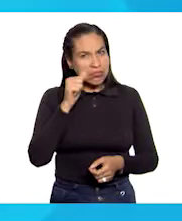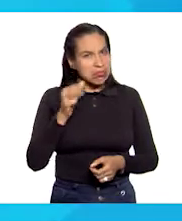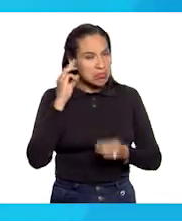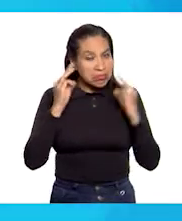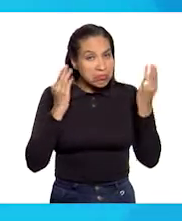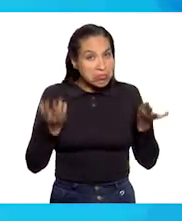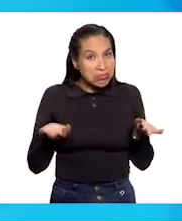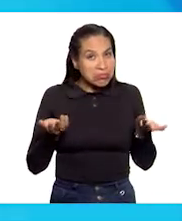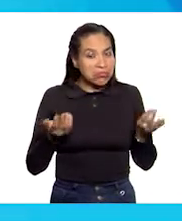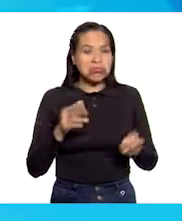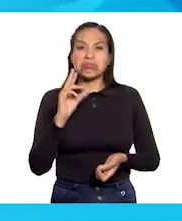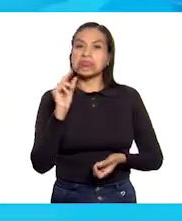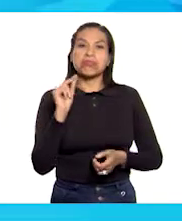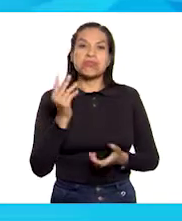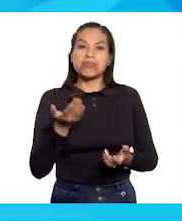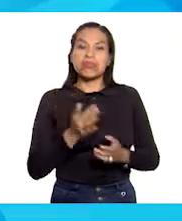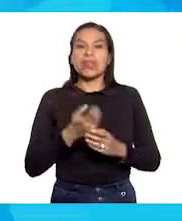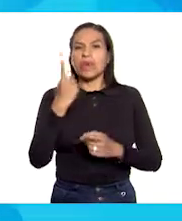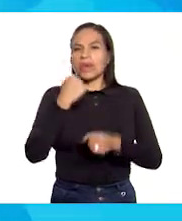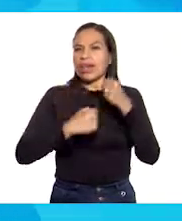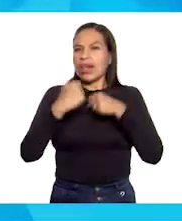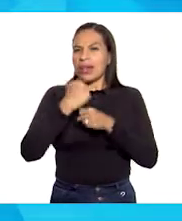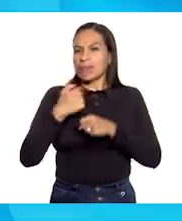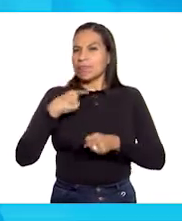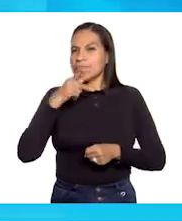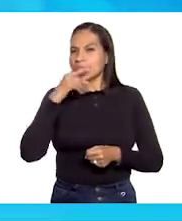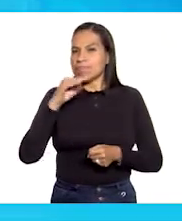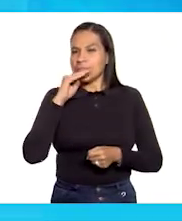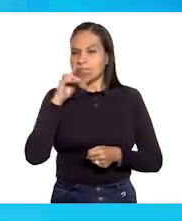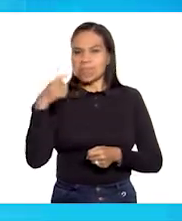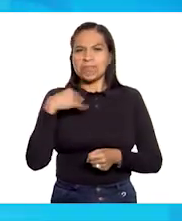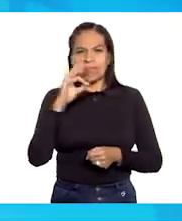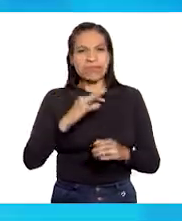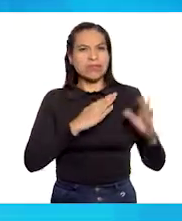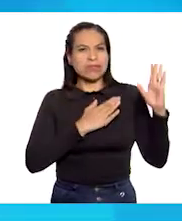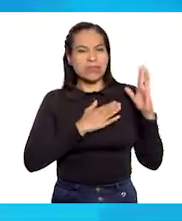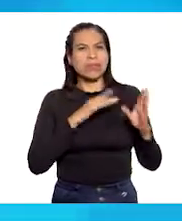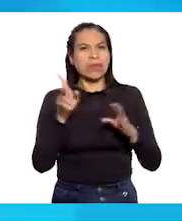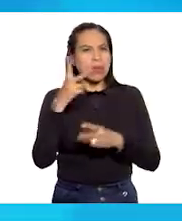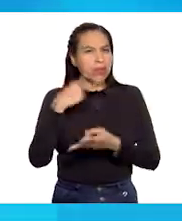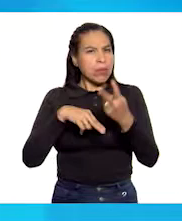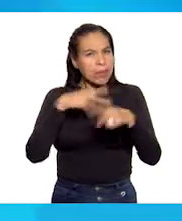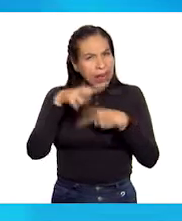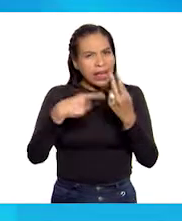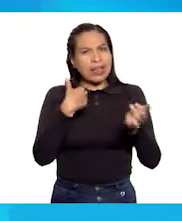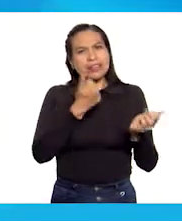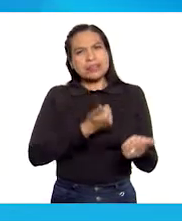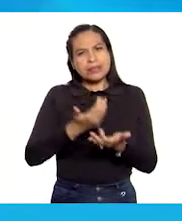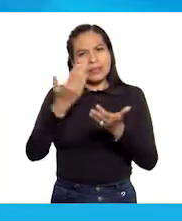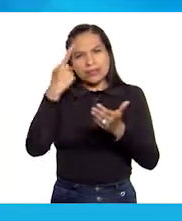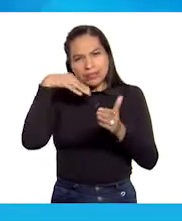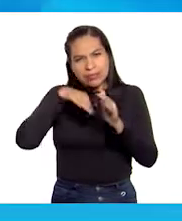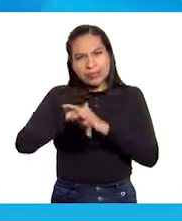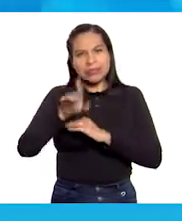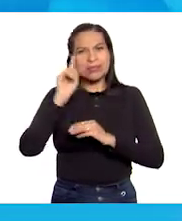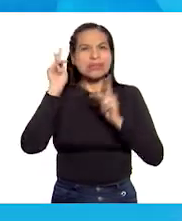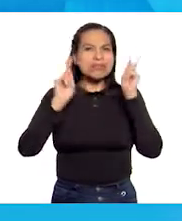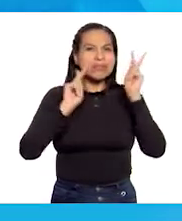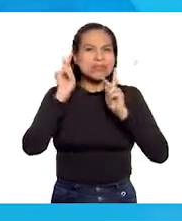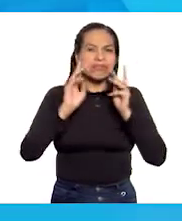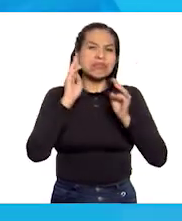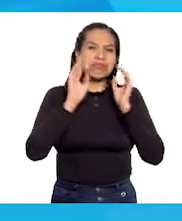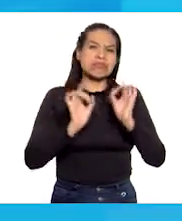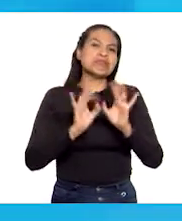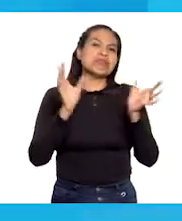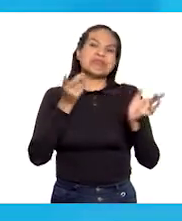ni un museo? No. El año pasado mis papás me prometieron que me iban a llevar a uno. Pero en eso